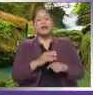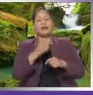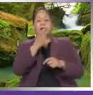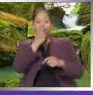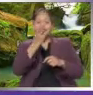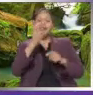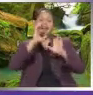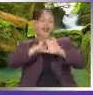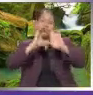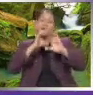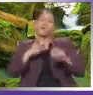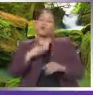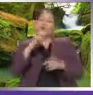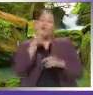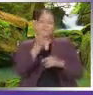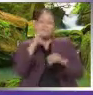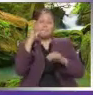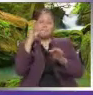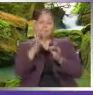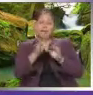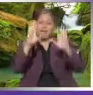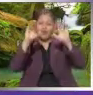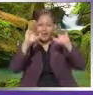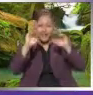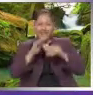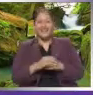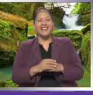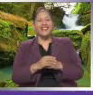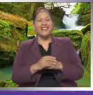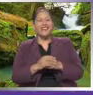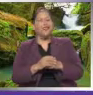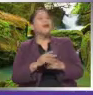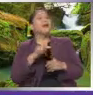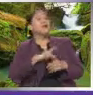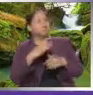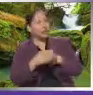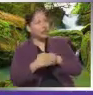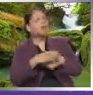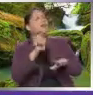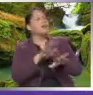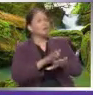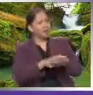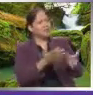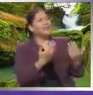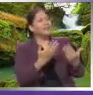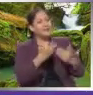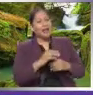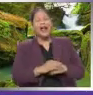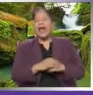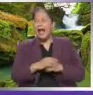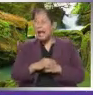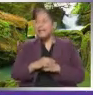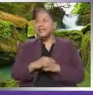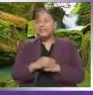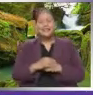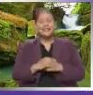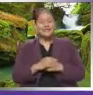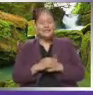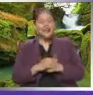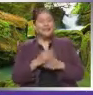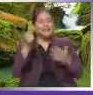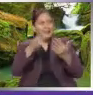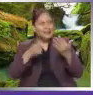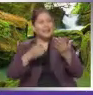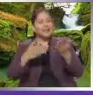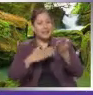me despido, y como dice el corrido tlalpeño, no, pero no sin antes... Mi caldo tlalpeño. Ah, pues ya hablamos de que... la receta.